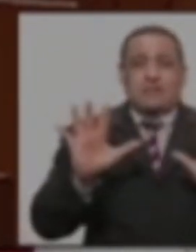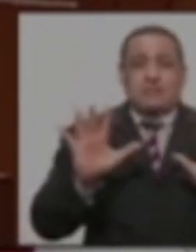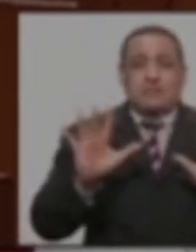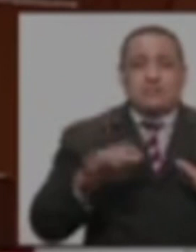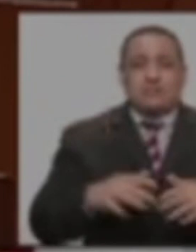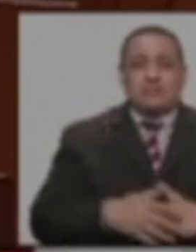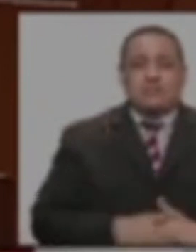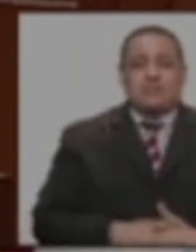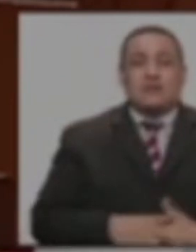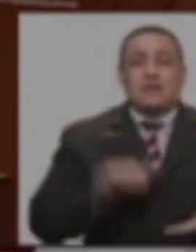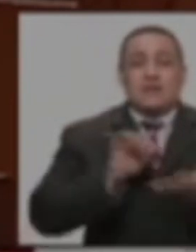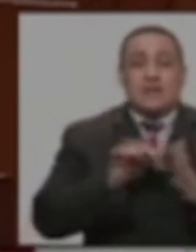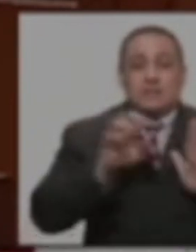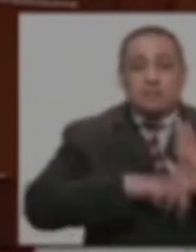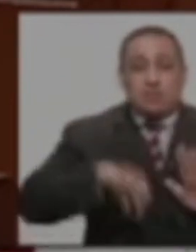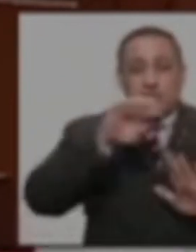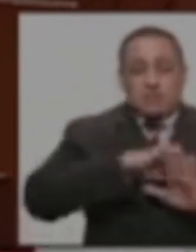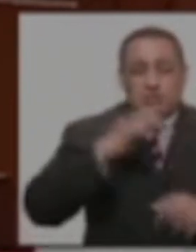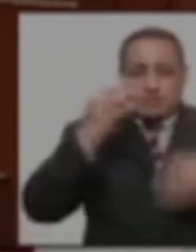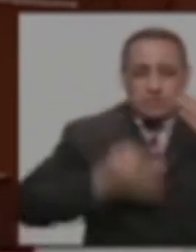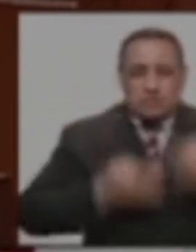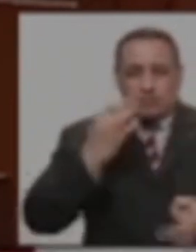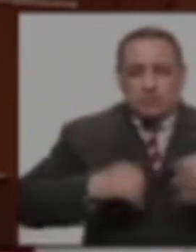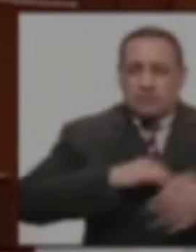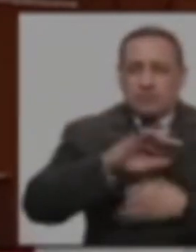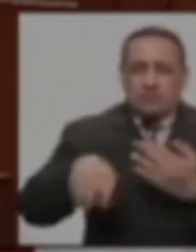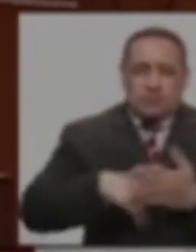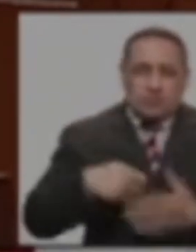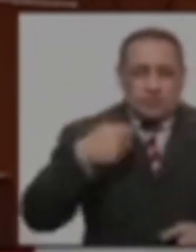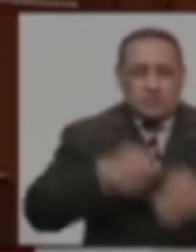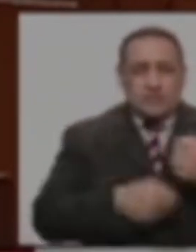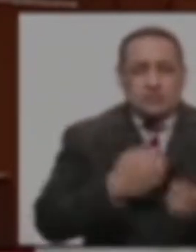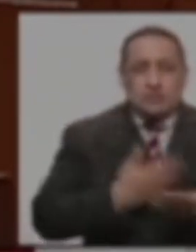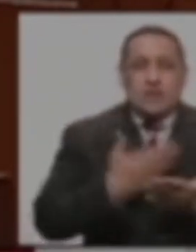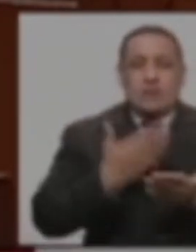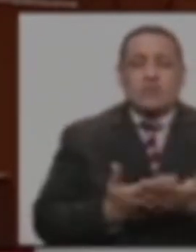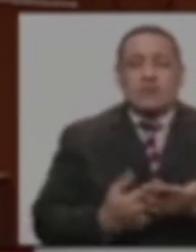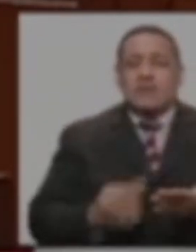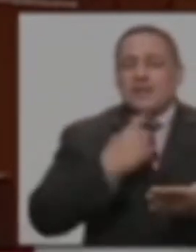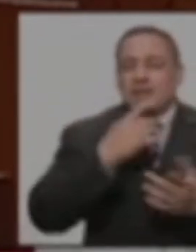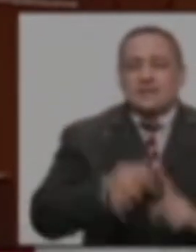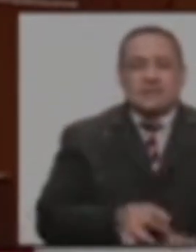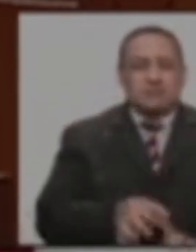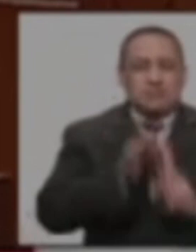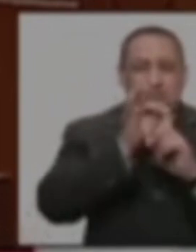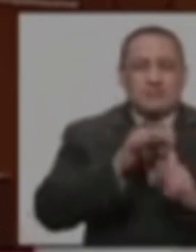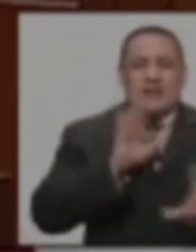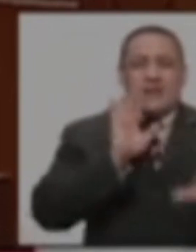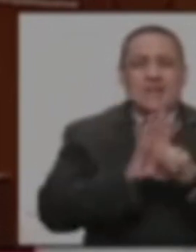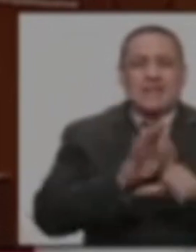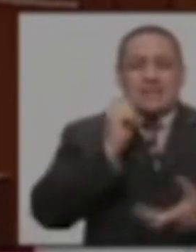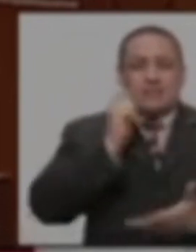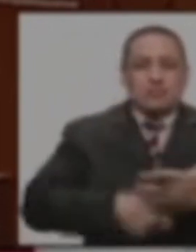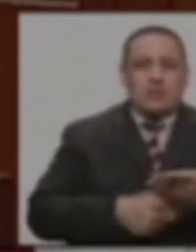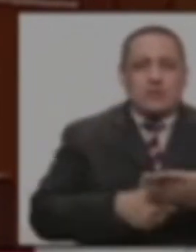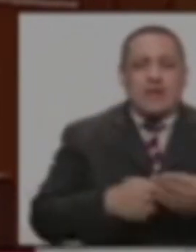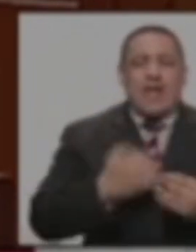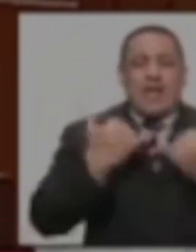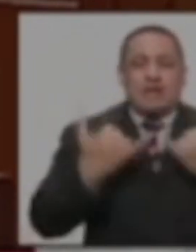que el proyecto del presupuesto de los ingresos se basa exclusivamente en las leyes